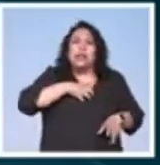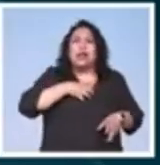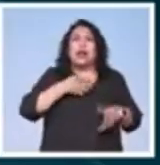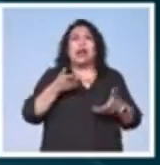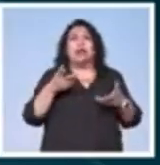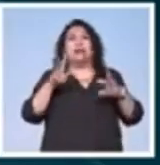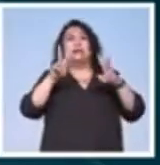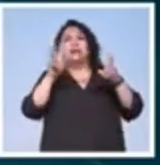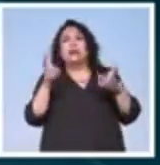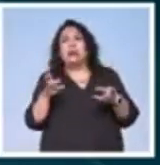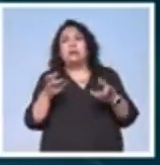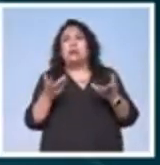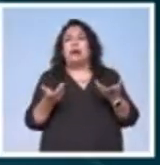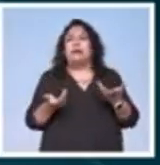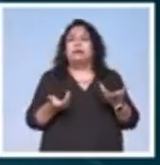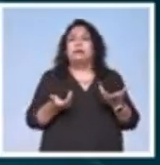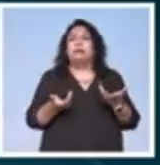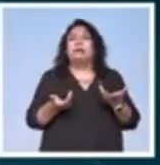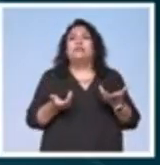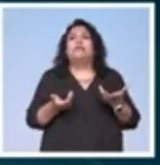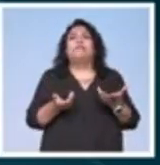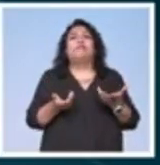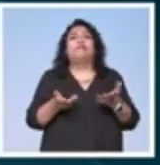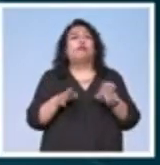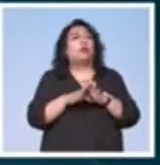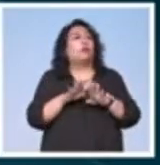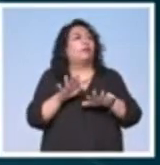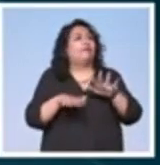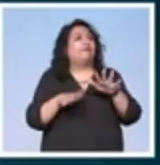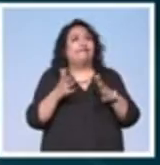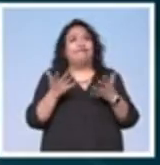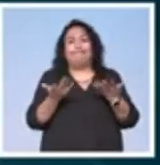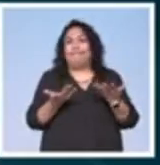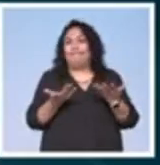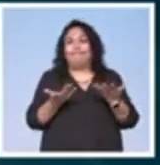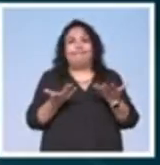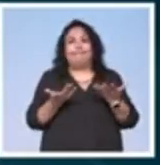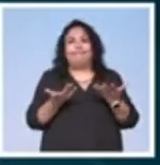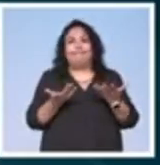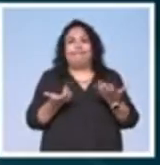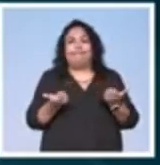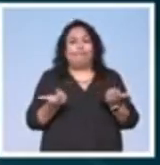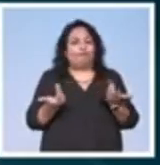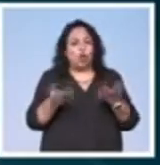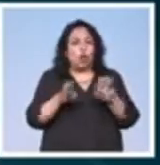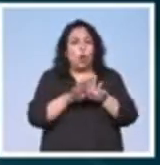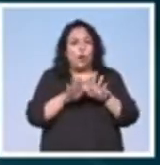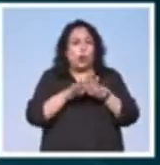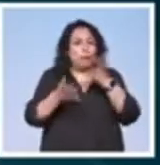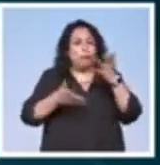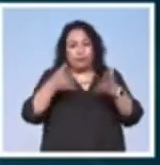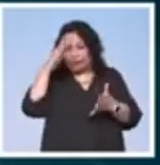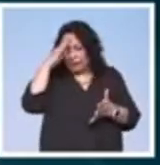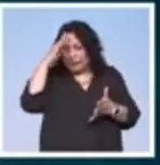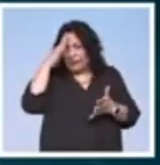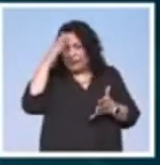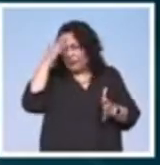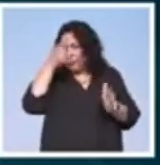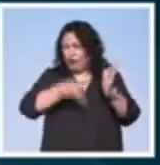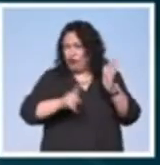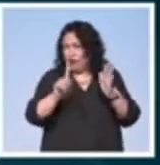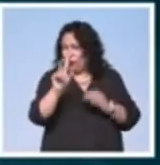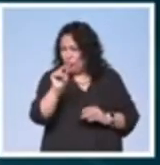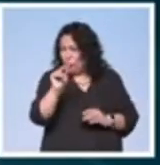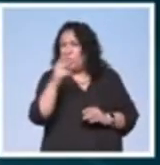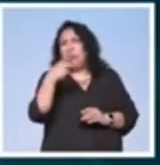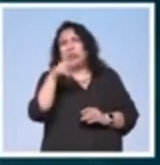el tema de, como estos temas de repente que son muy, muy, como pensamientos muy, no profundos, pero